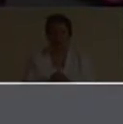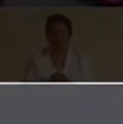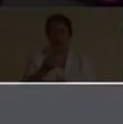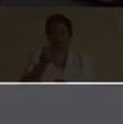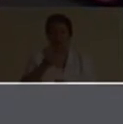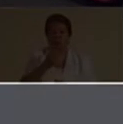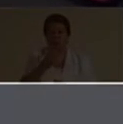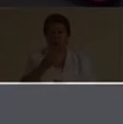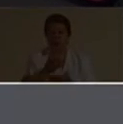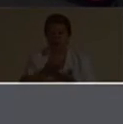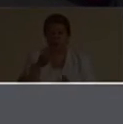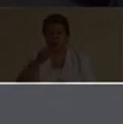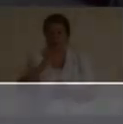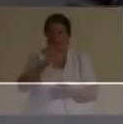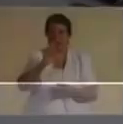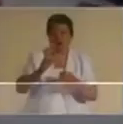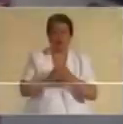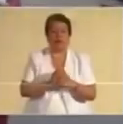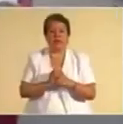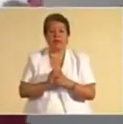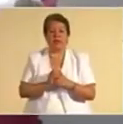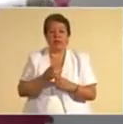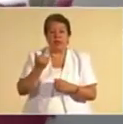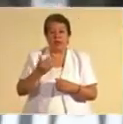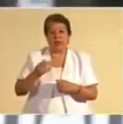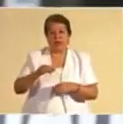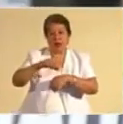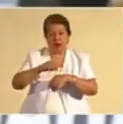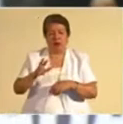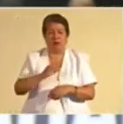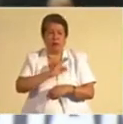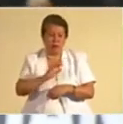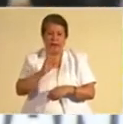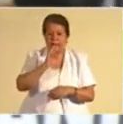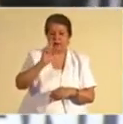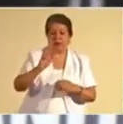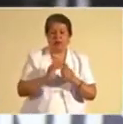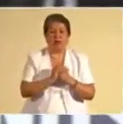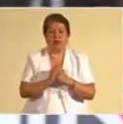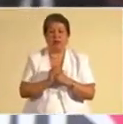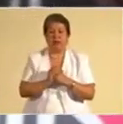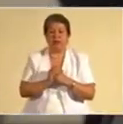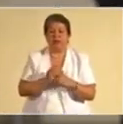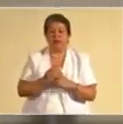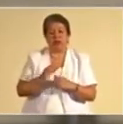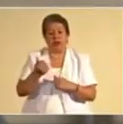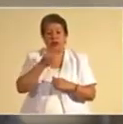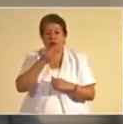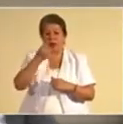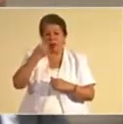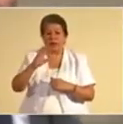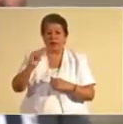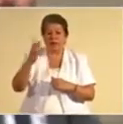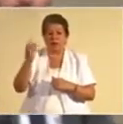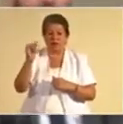responder. Habrá oportunidad de réplica por parte de la doctora y otro minuto de contrarréplica para los